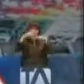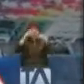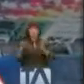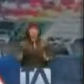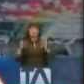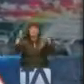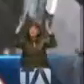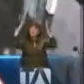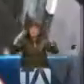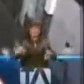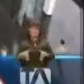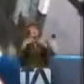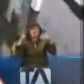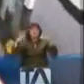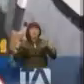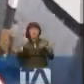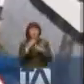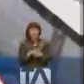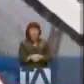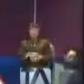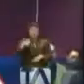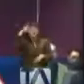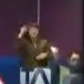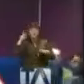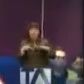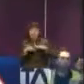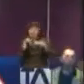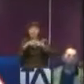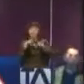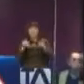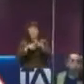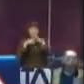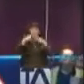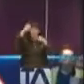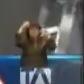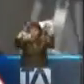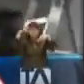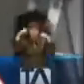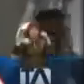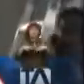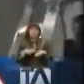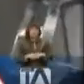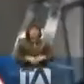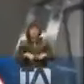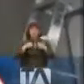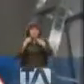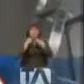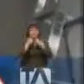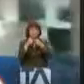inauguró este lunes y horas más tarde no soportó un aguacero.